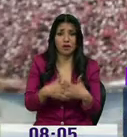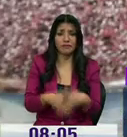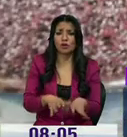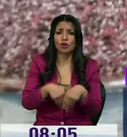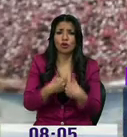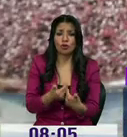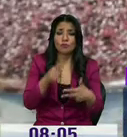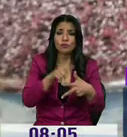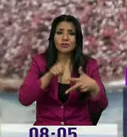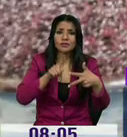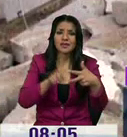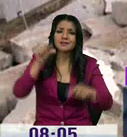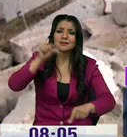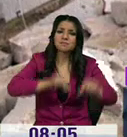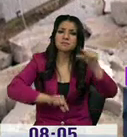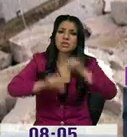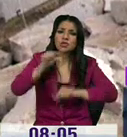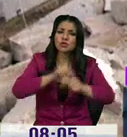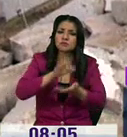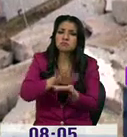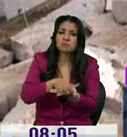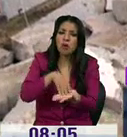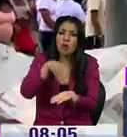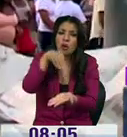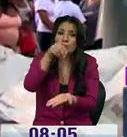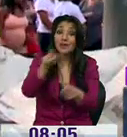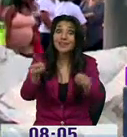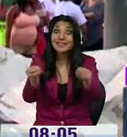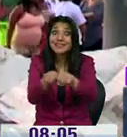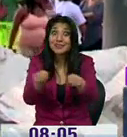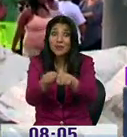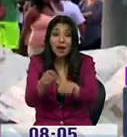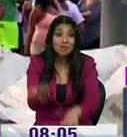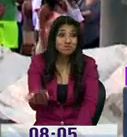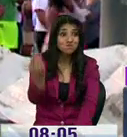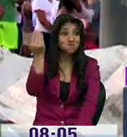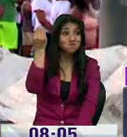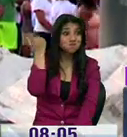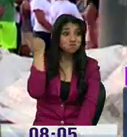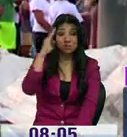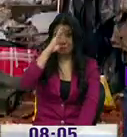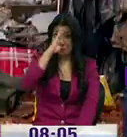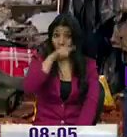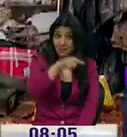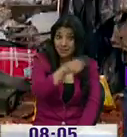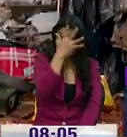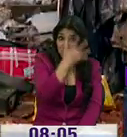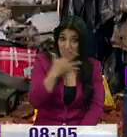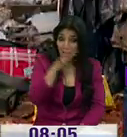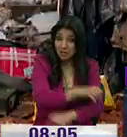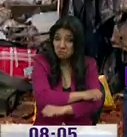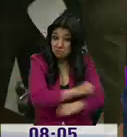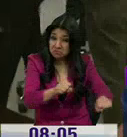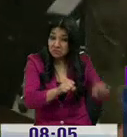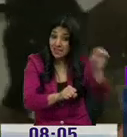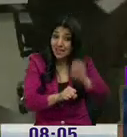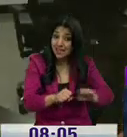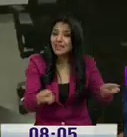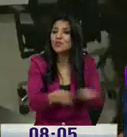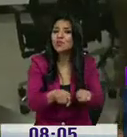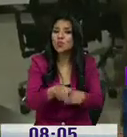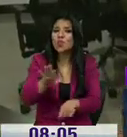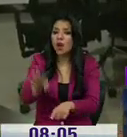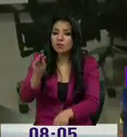amatol, pentolita y pólvora, similar al utilizado en el ataque al cuartel de policía en San Lorenzo en enero del año pasado. Ha